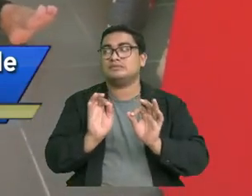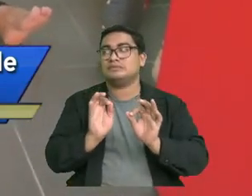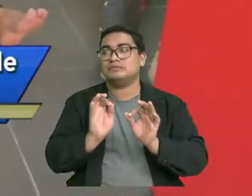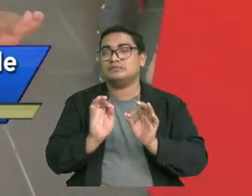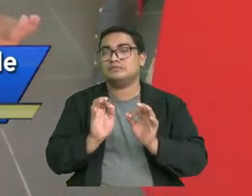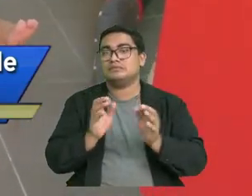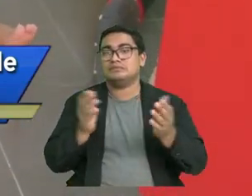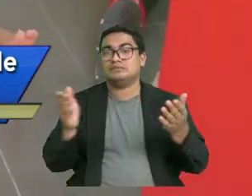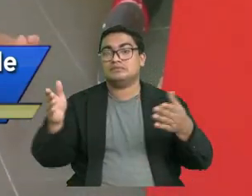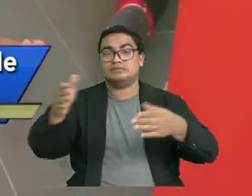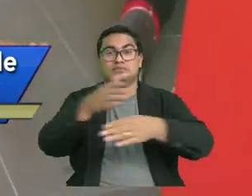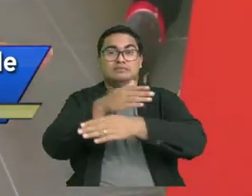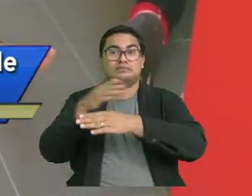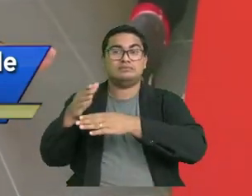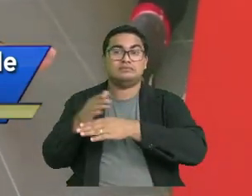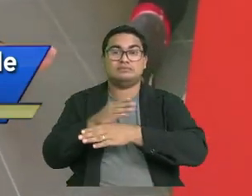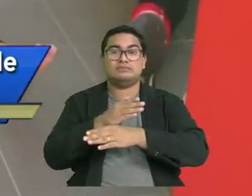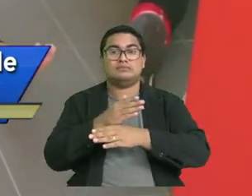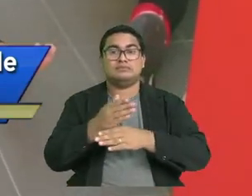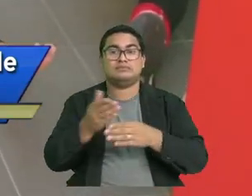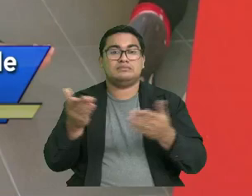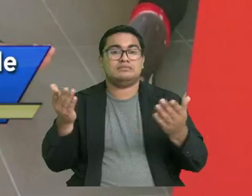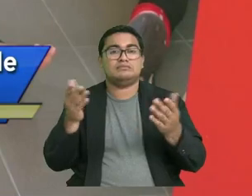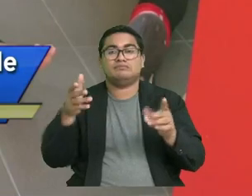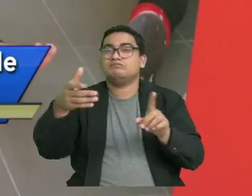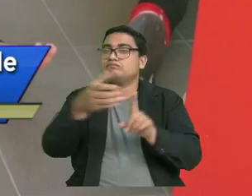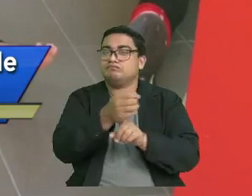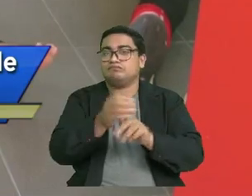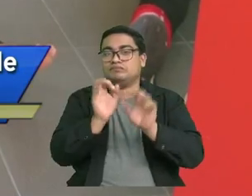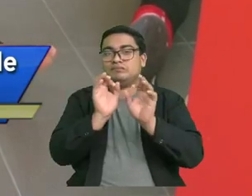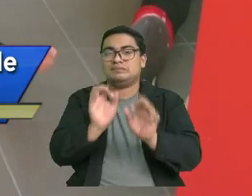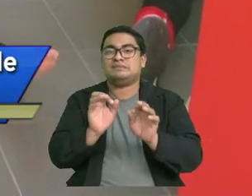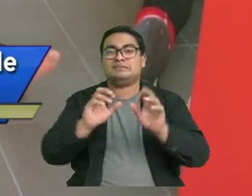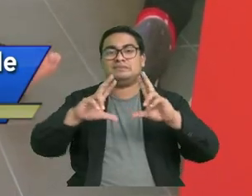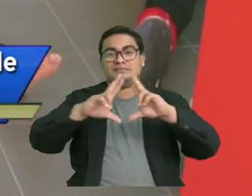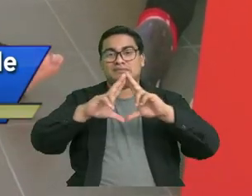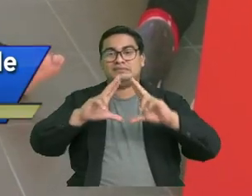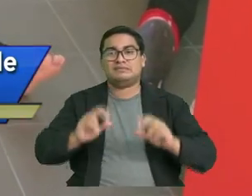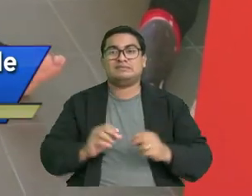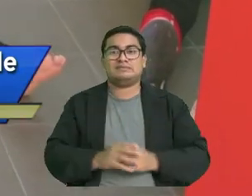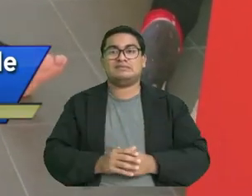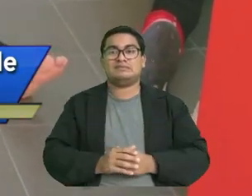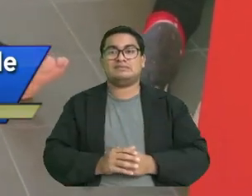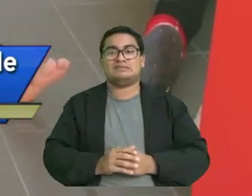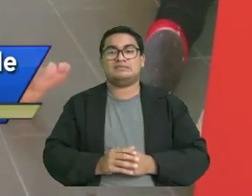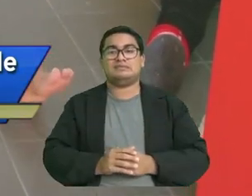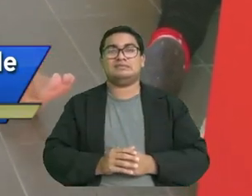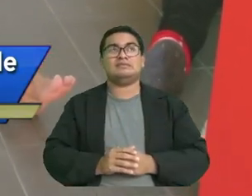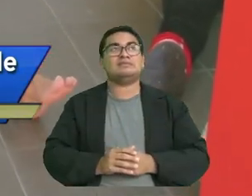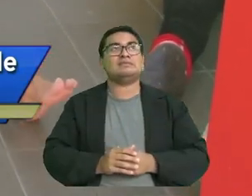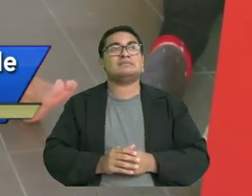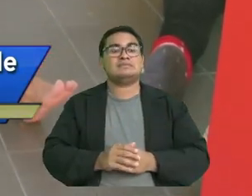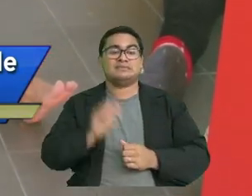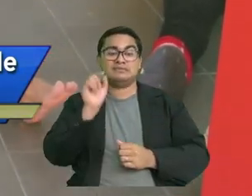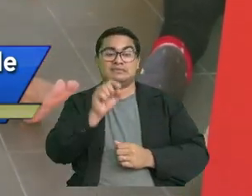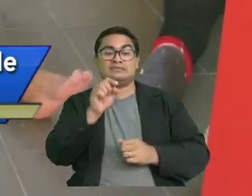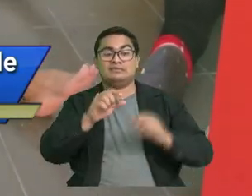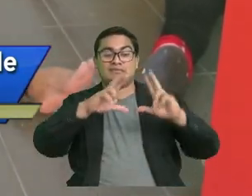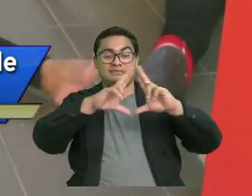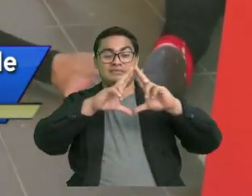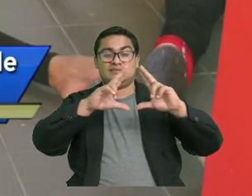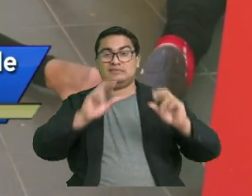y con esa grande conquista. Entonces, este realmente encuentra que Nicaragua es un